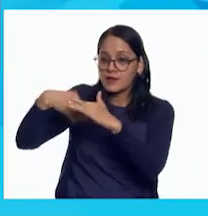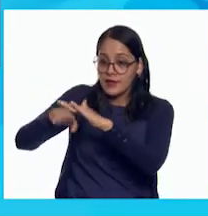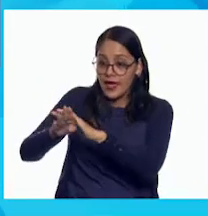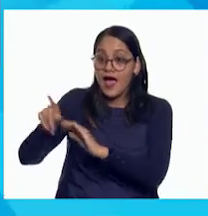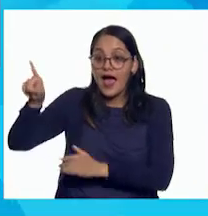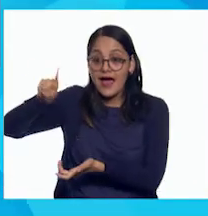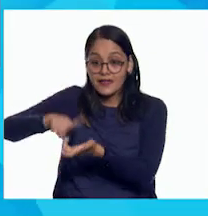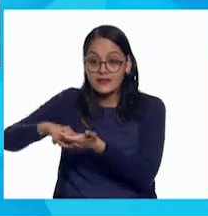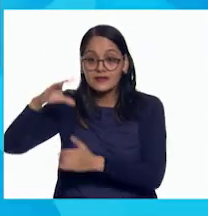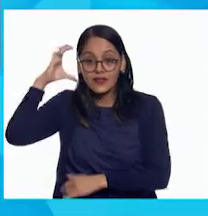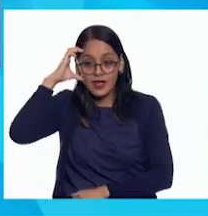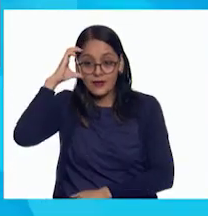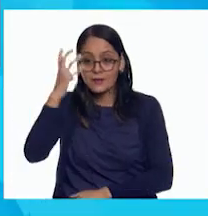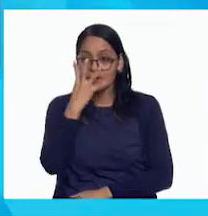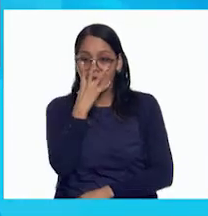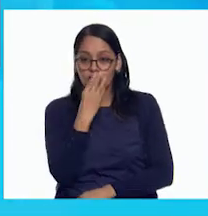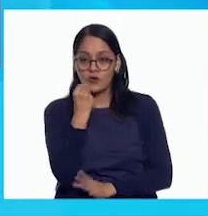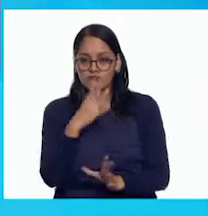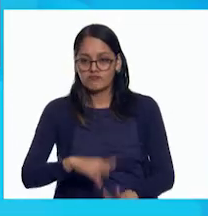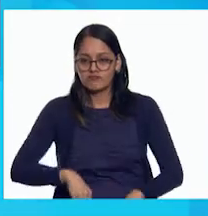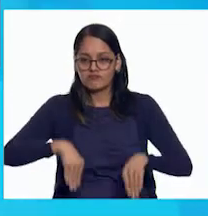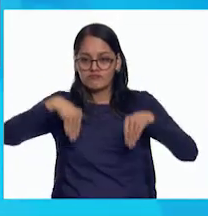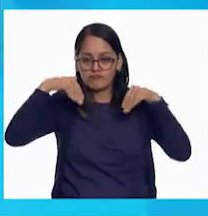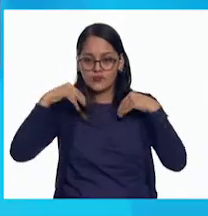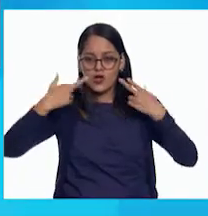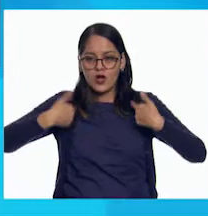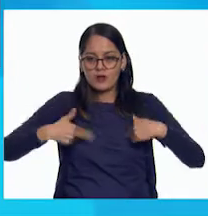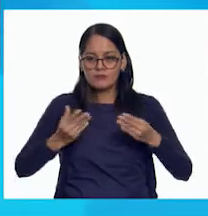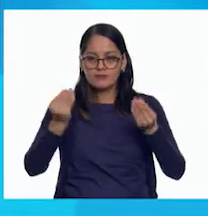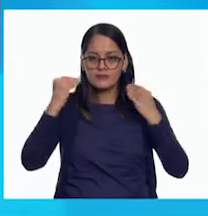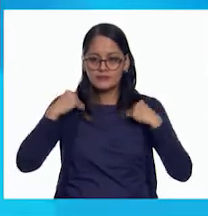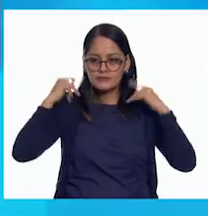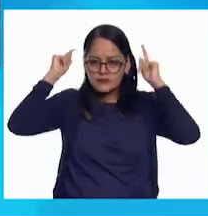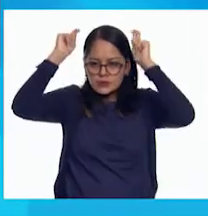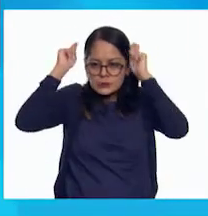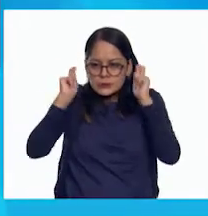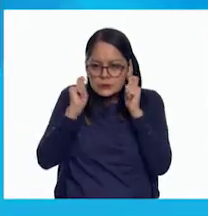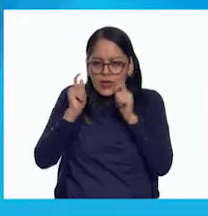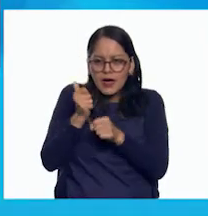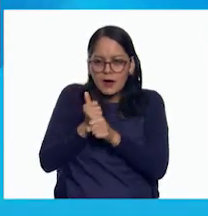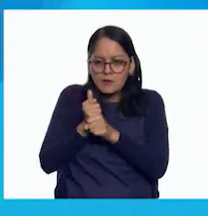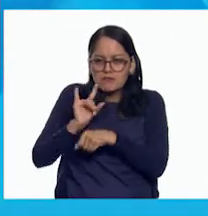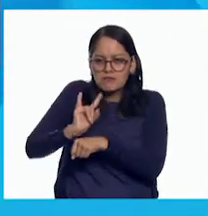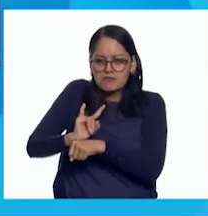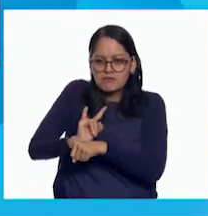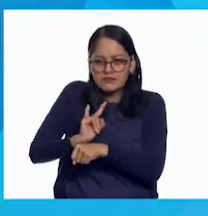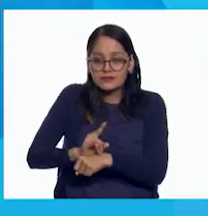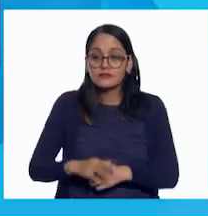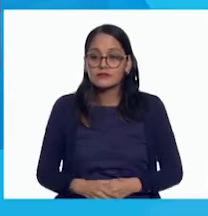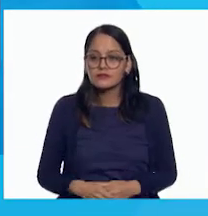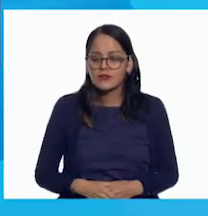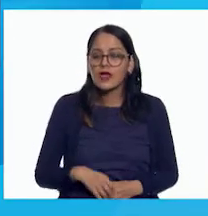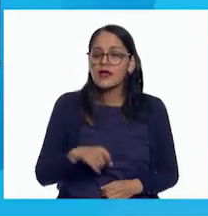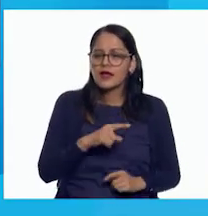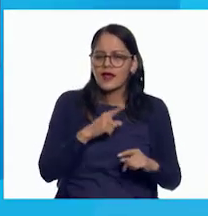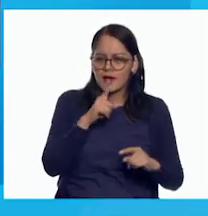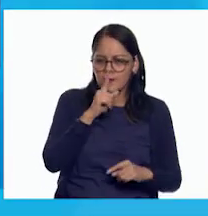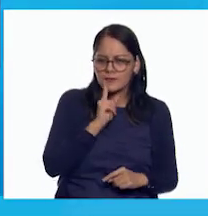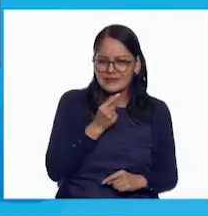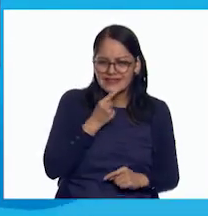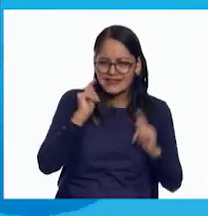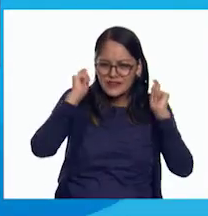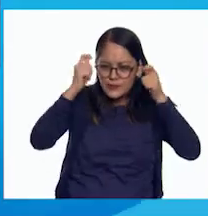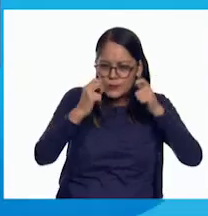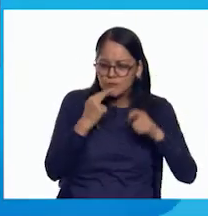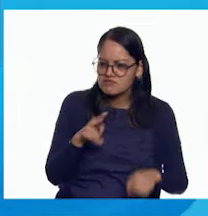ya estaba en la cama, vestido con un camisón y un gorro de la abuela. Caperucita la miró con